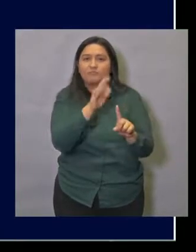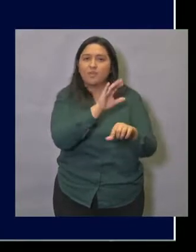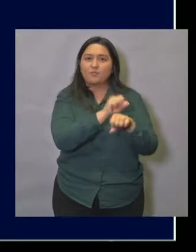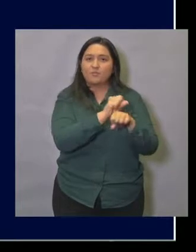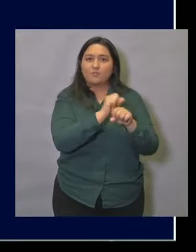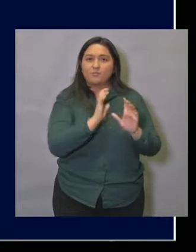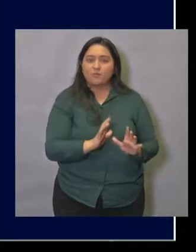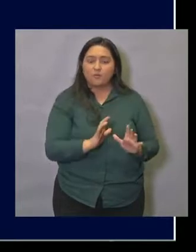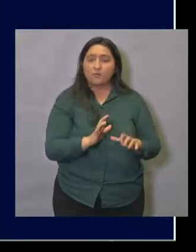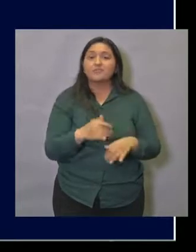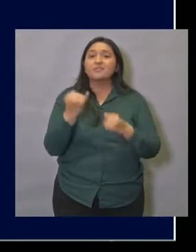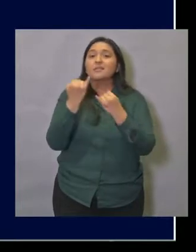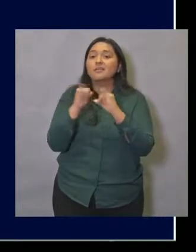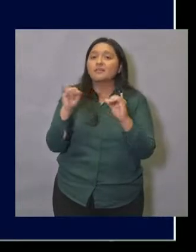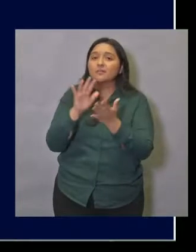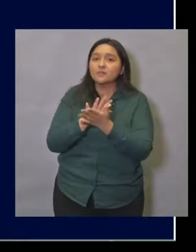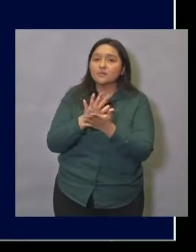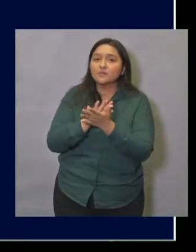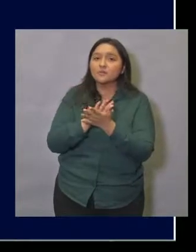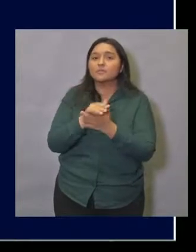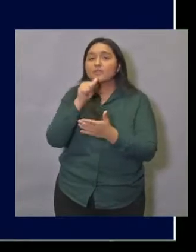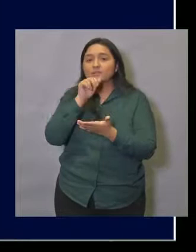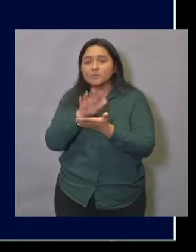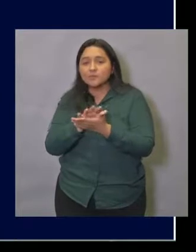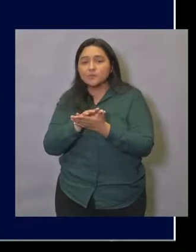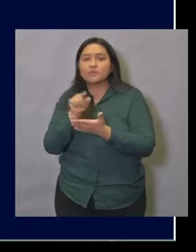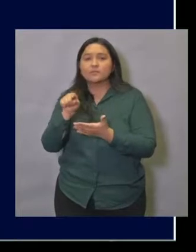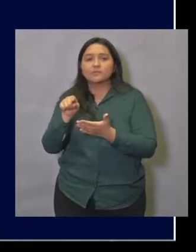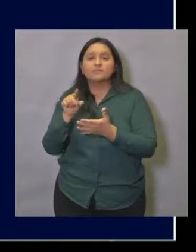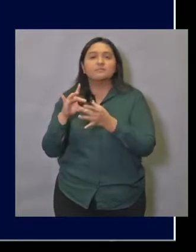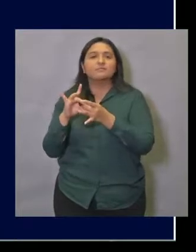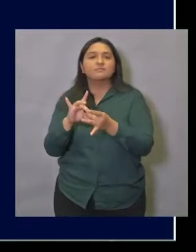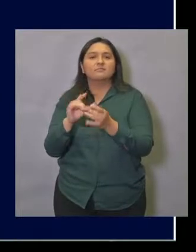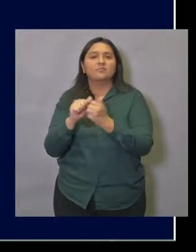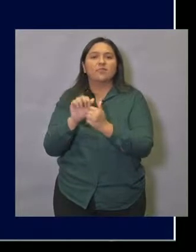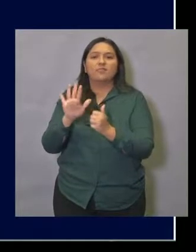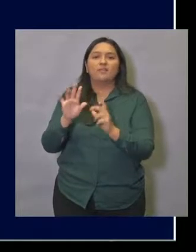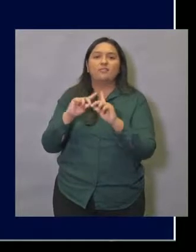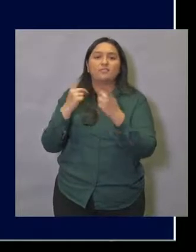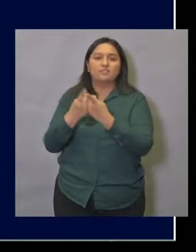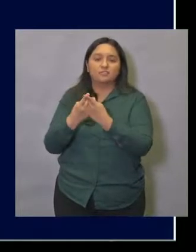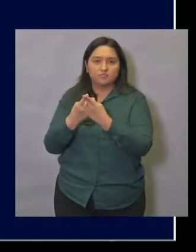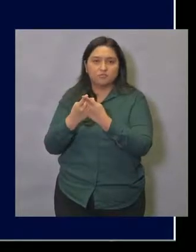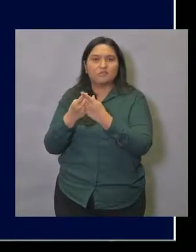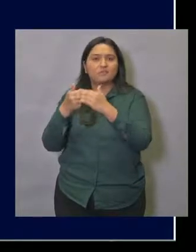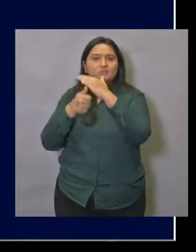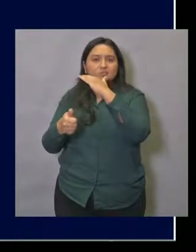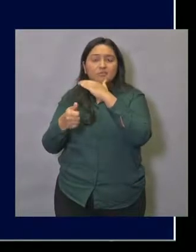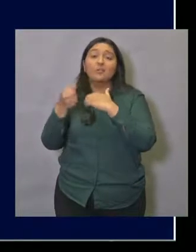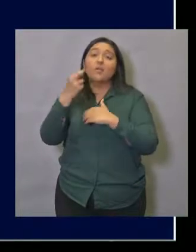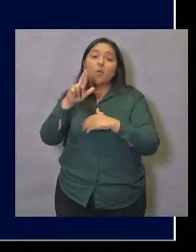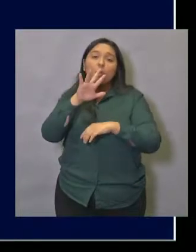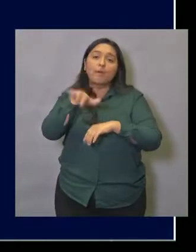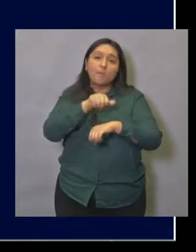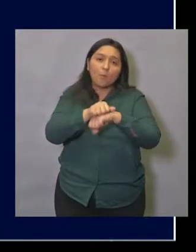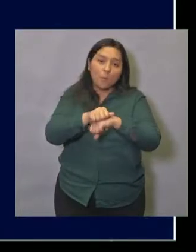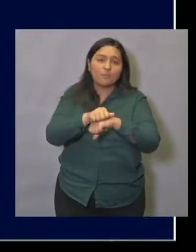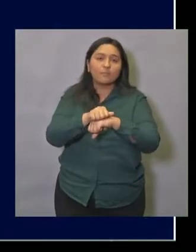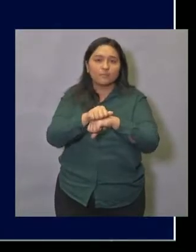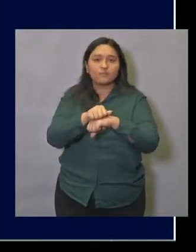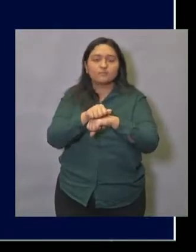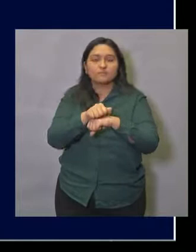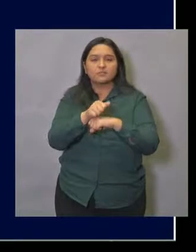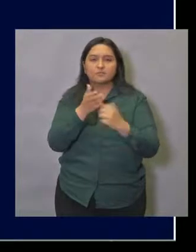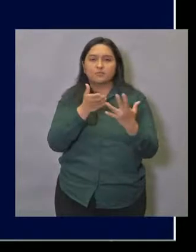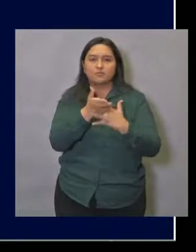escuelas independientes y parroquiales se asociarán con sus distritos escolares o tendrán citas reservadas en los puntos de